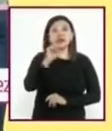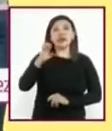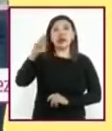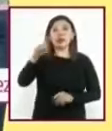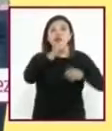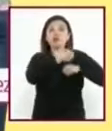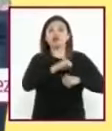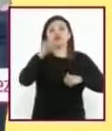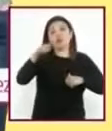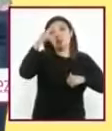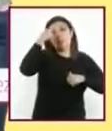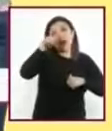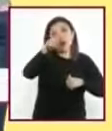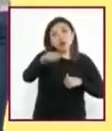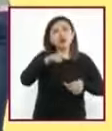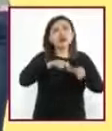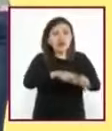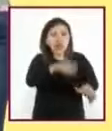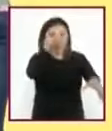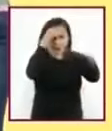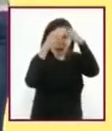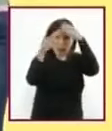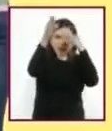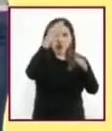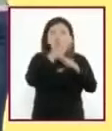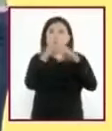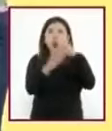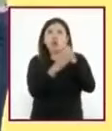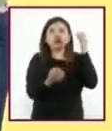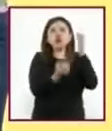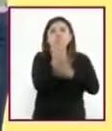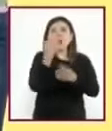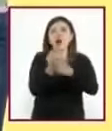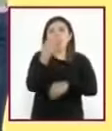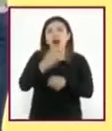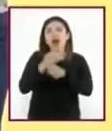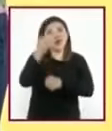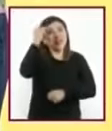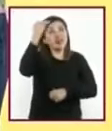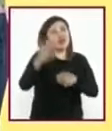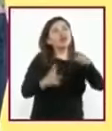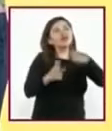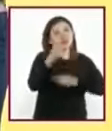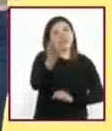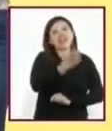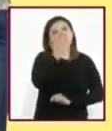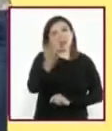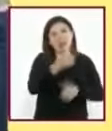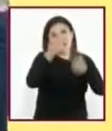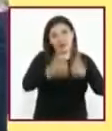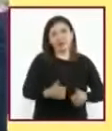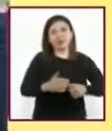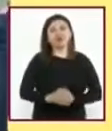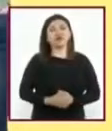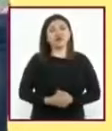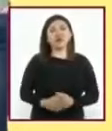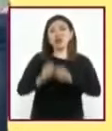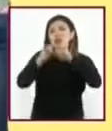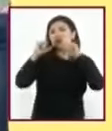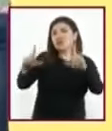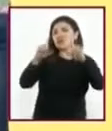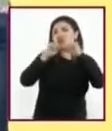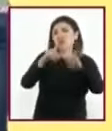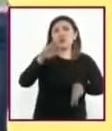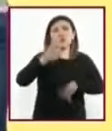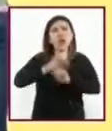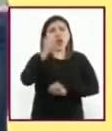Educación Pública para que adquieran nuevos conocimientos y habilidades durante esta pausa escolar. En cada sesión tenemos un